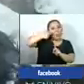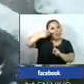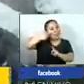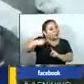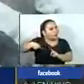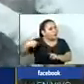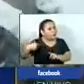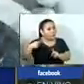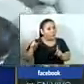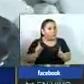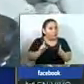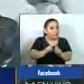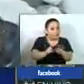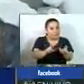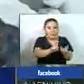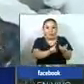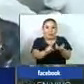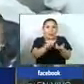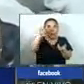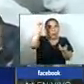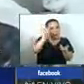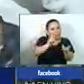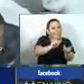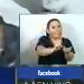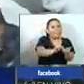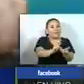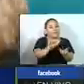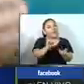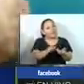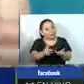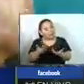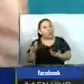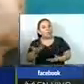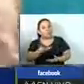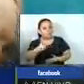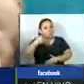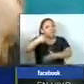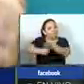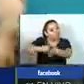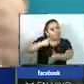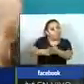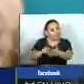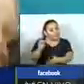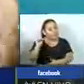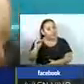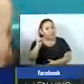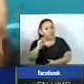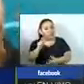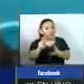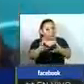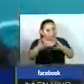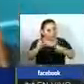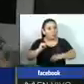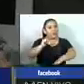ha cuidado y esa ha sido la razón de la que nosotros tenemos de querer emprender